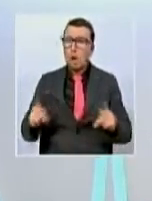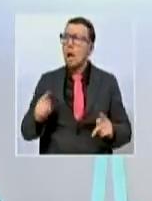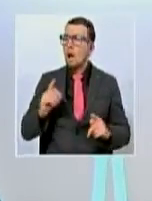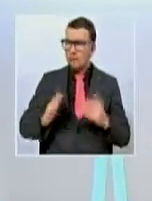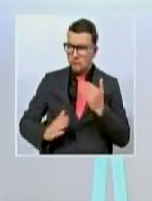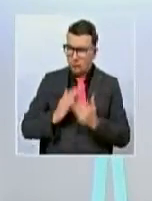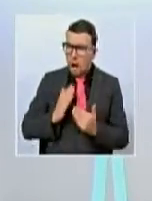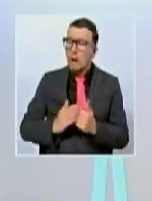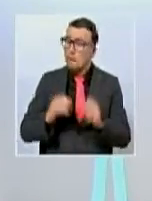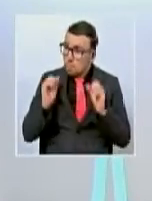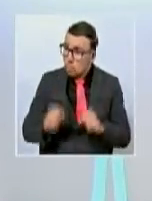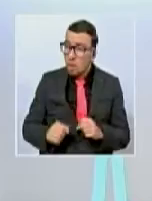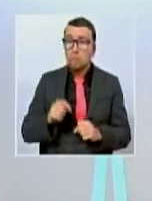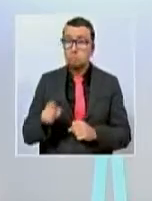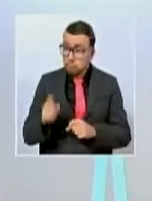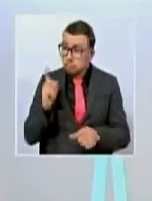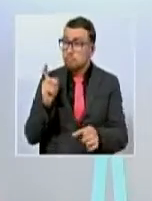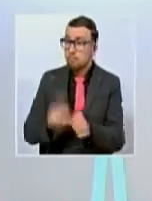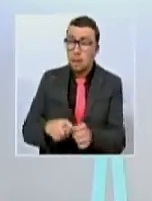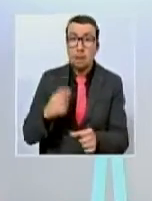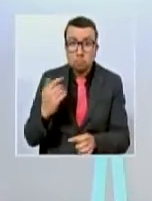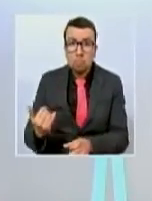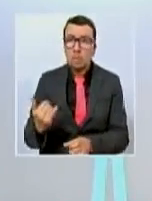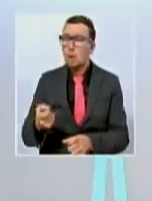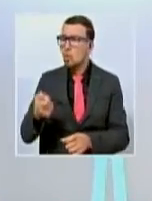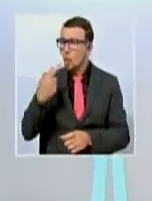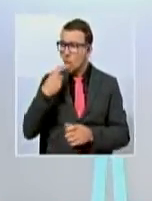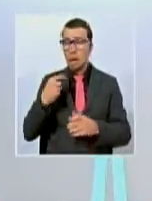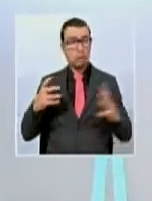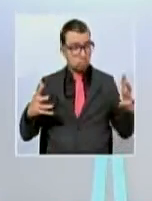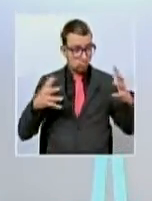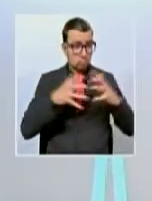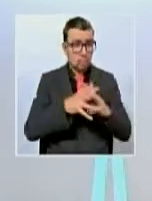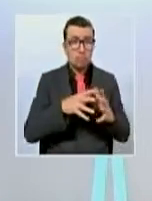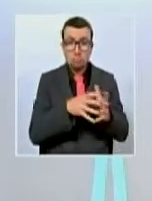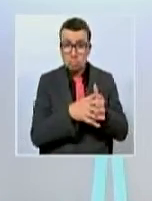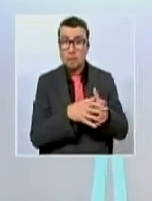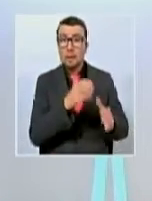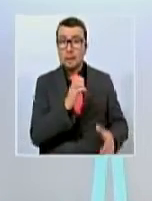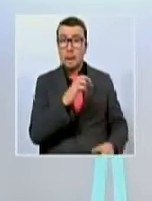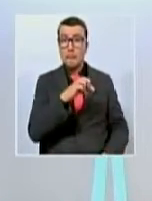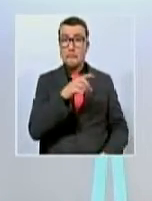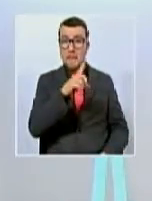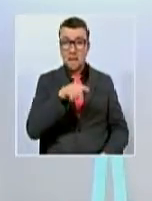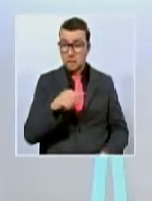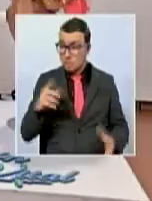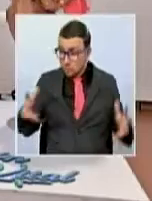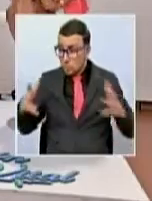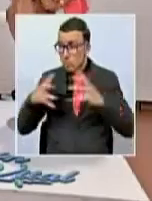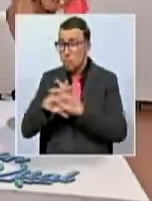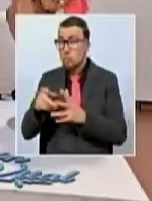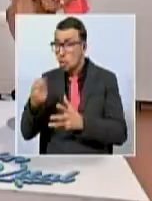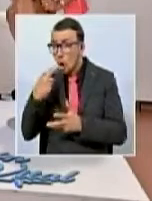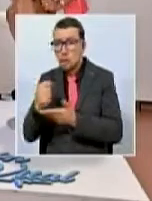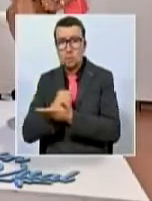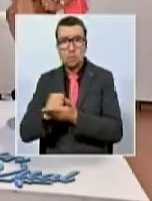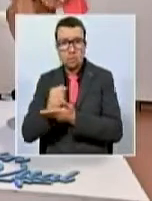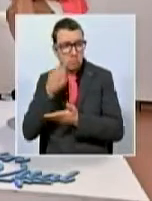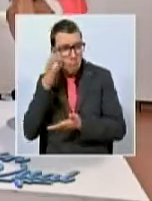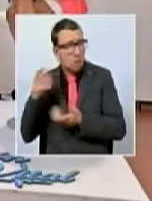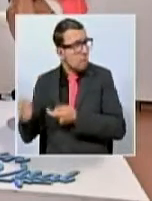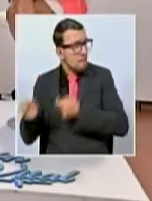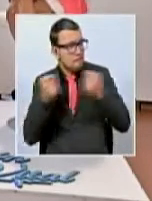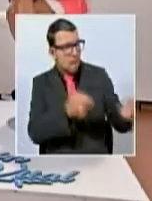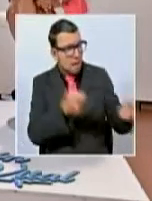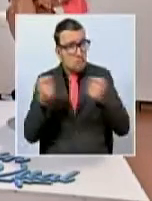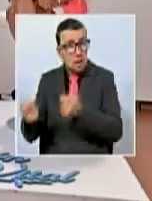de tener estos productos con las EPS y demás, doctora Viviana? Claro que sí, precisamente esa es la